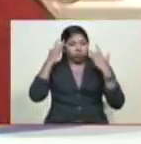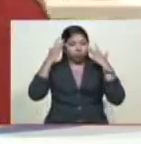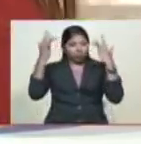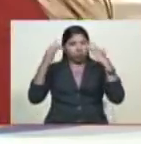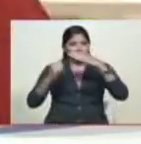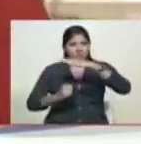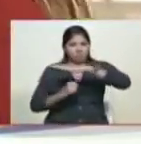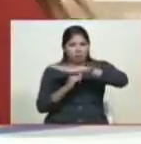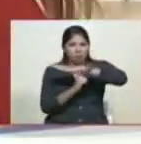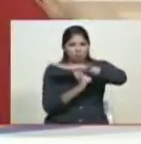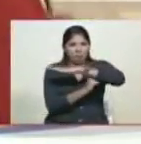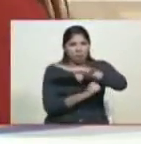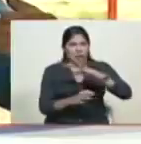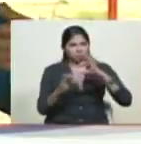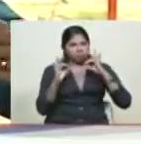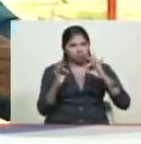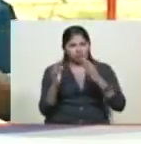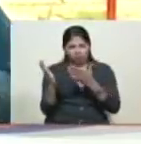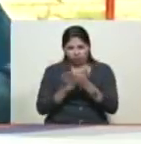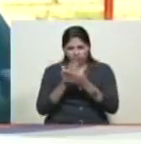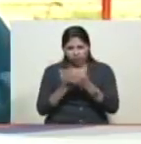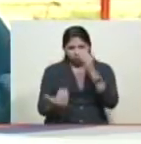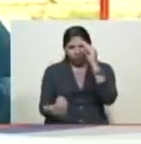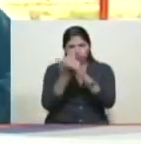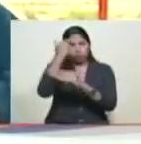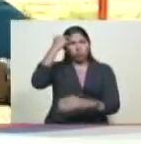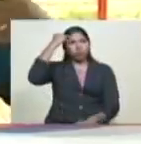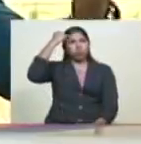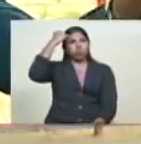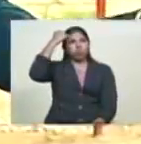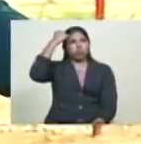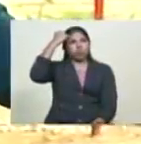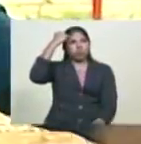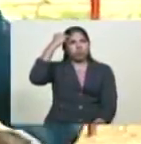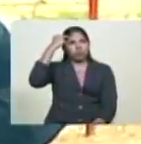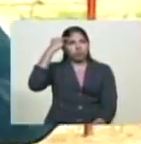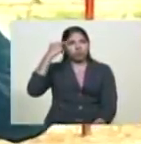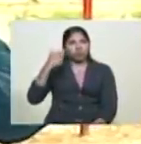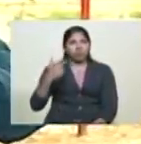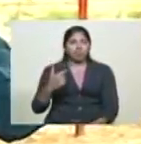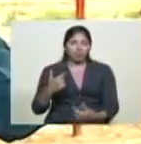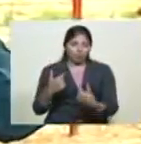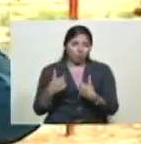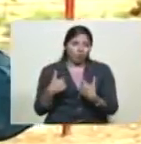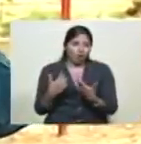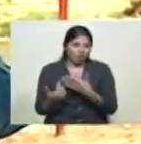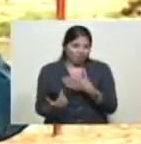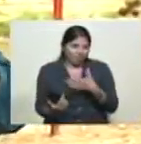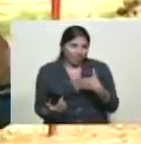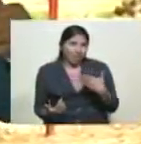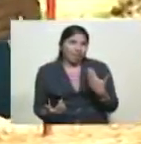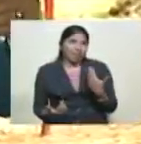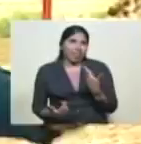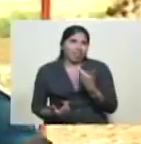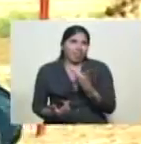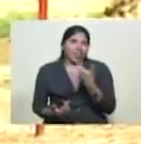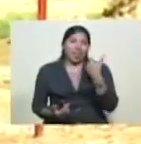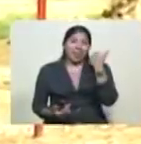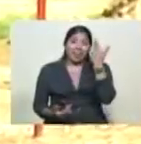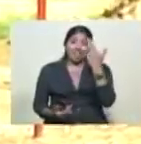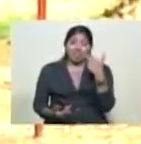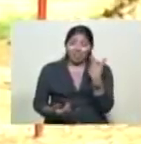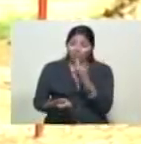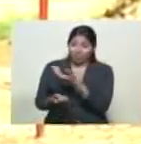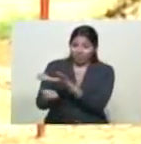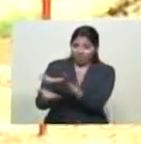claros. Conceptos, doctrina. Y quisiera, yo la estoy sorprendiendo, quisiera que le hiciera una reflexión al